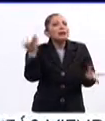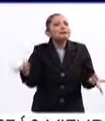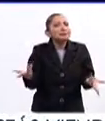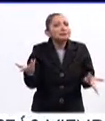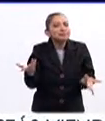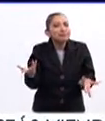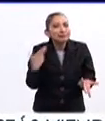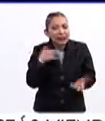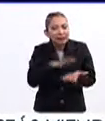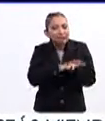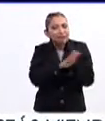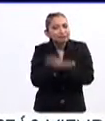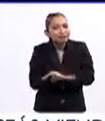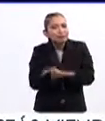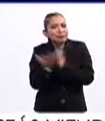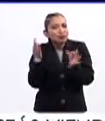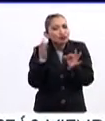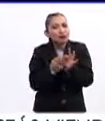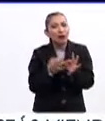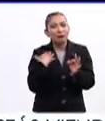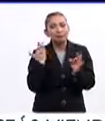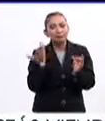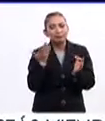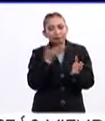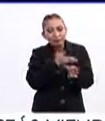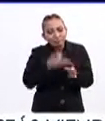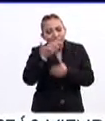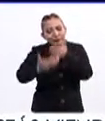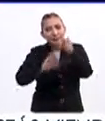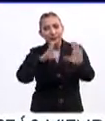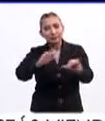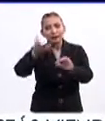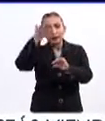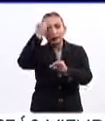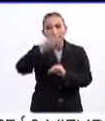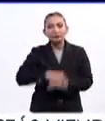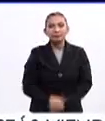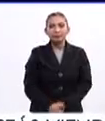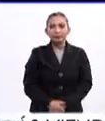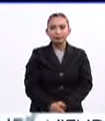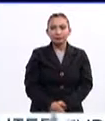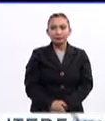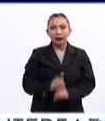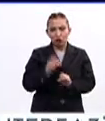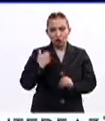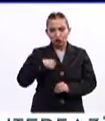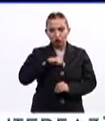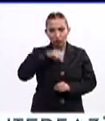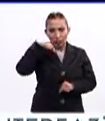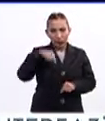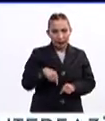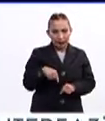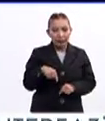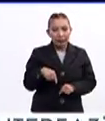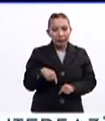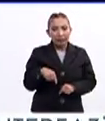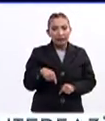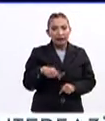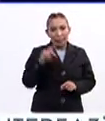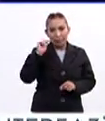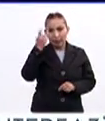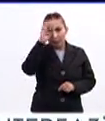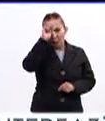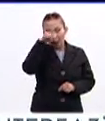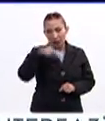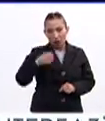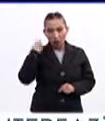en esta transformación o optimización de los procesos de enseñanza-aprendizaje. Claro. Nosotros aquí en el TEC